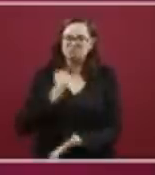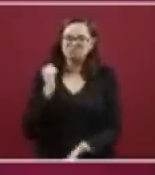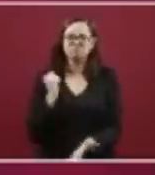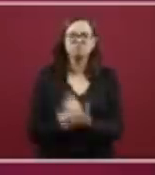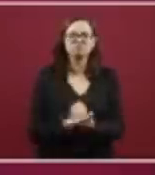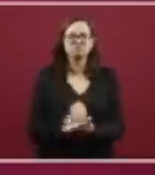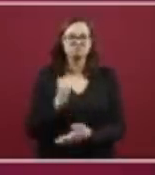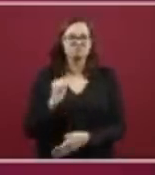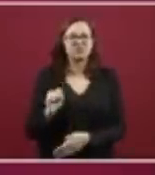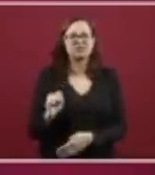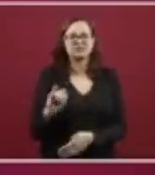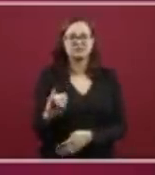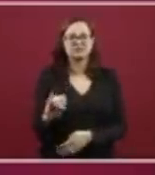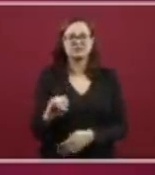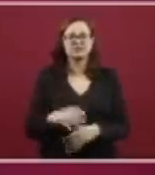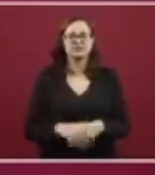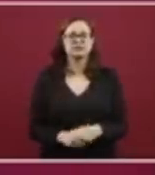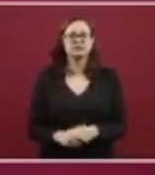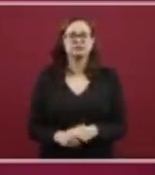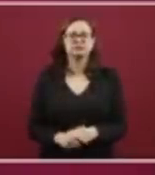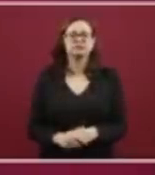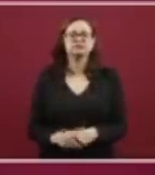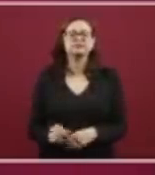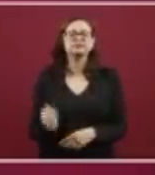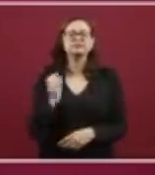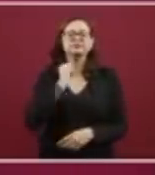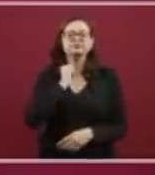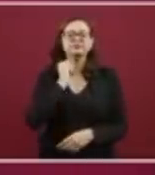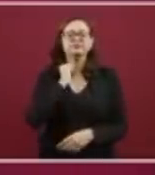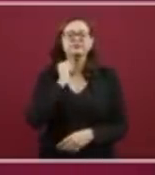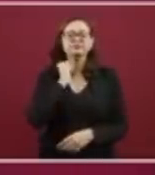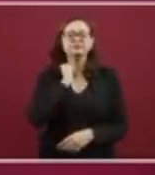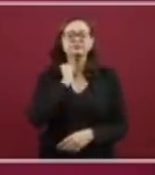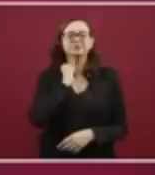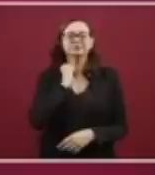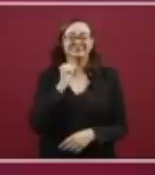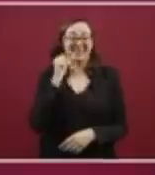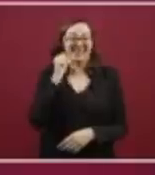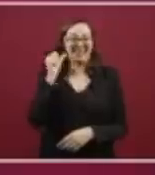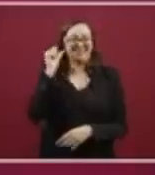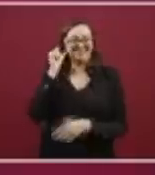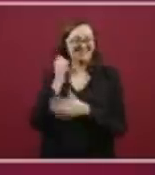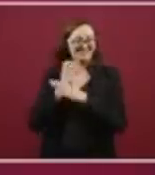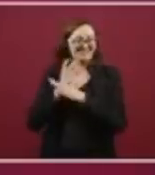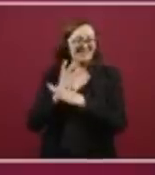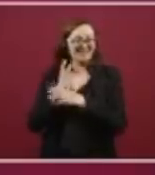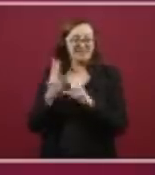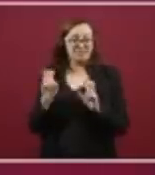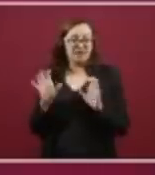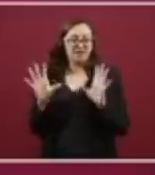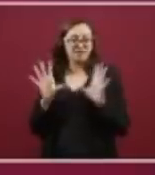esta reforma. En el caso del Senado, lo decía yo ayer en el Infonavit,